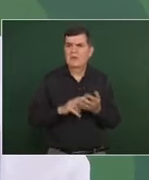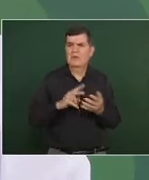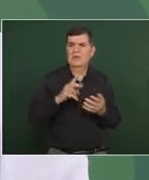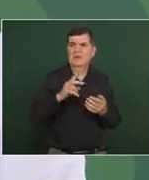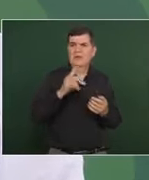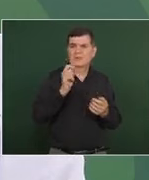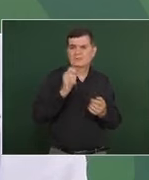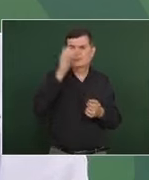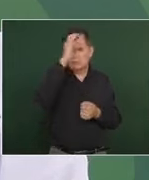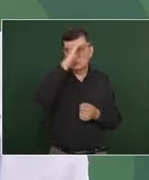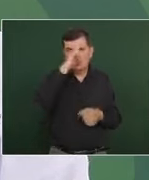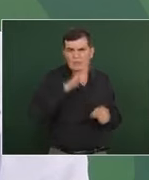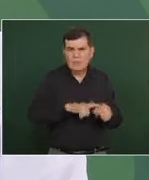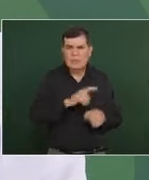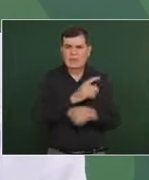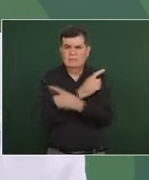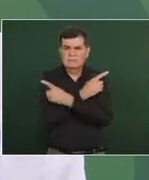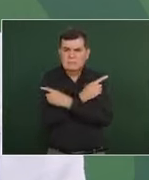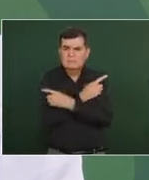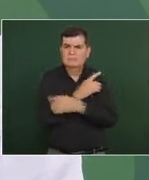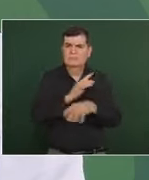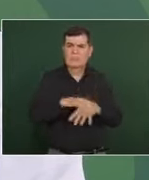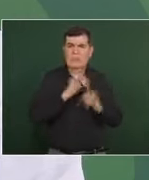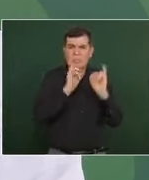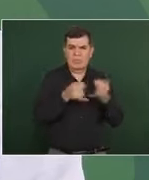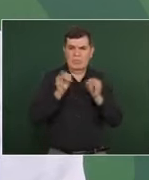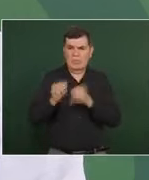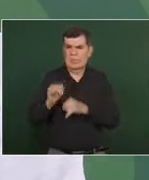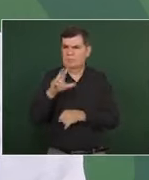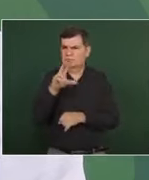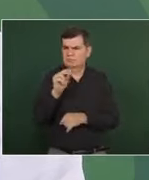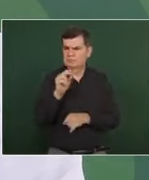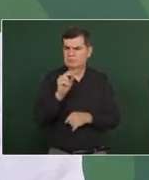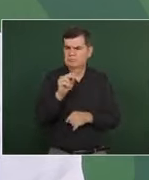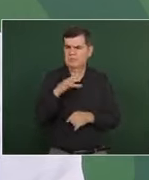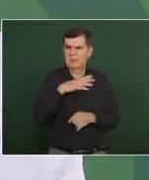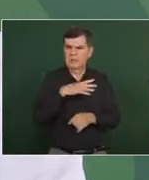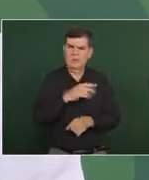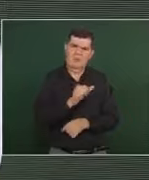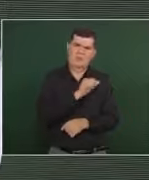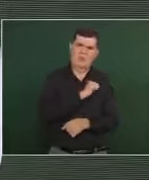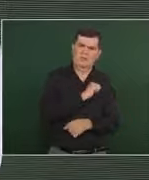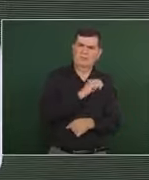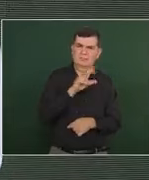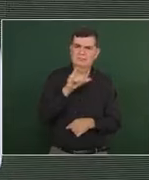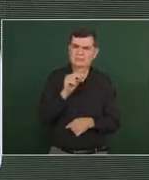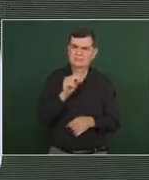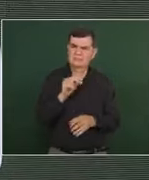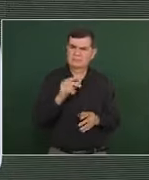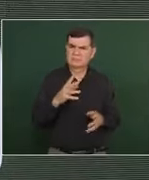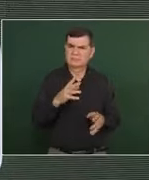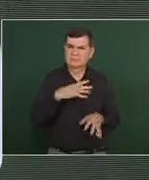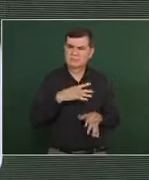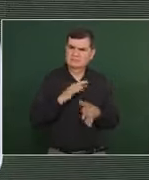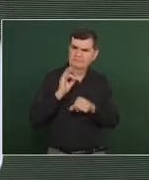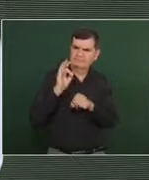culturales. No darle entrada al individualismo, al egoísmo,